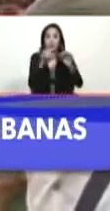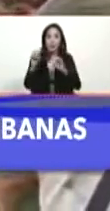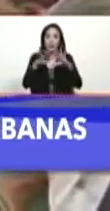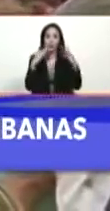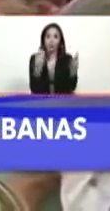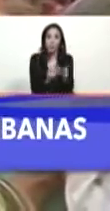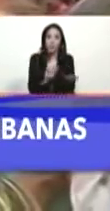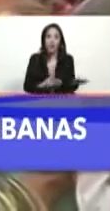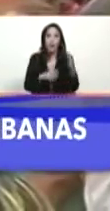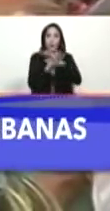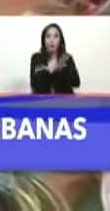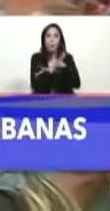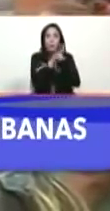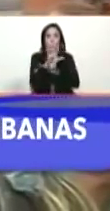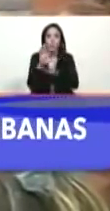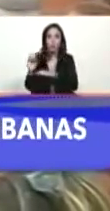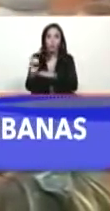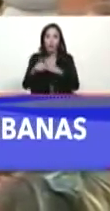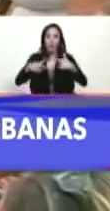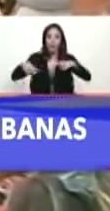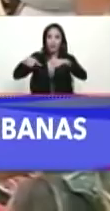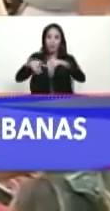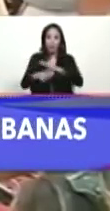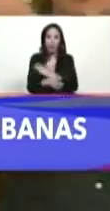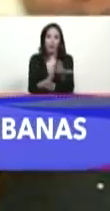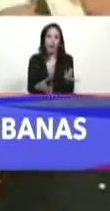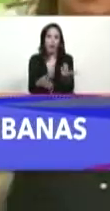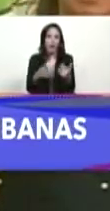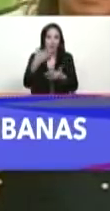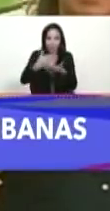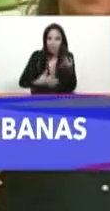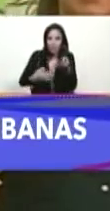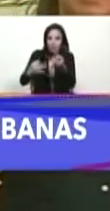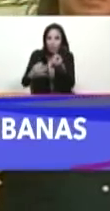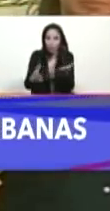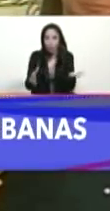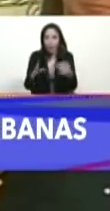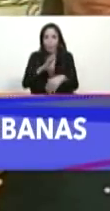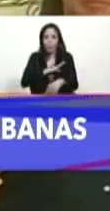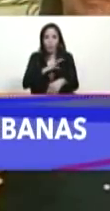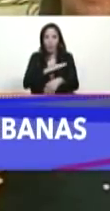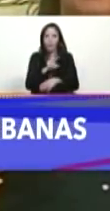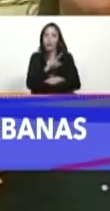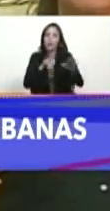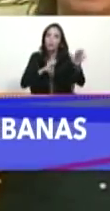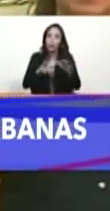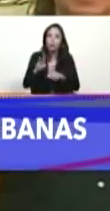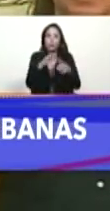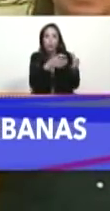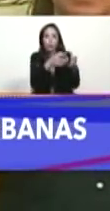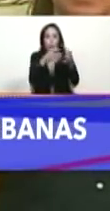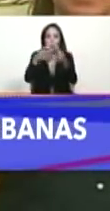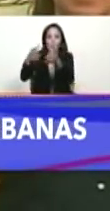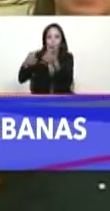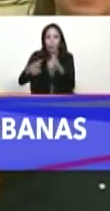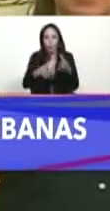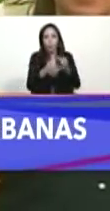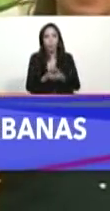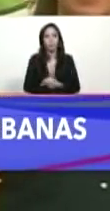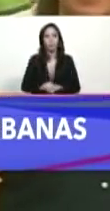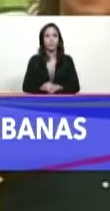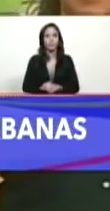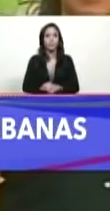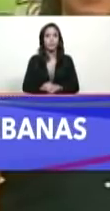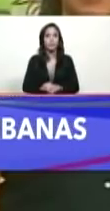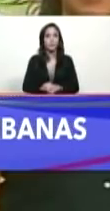en 4.250 títulos individuales que están recogidos en estos 12 títulos colectivos. Y destaco esto